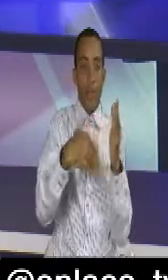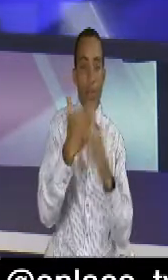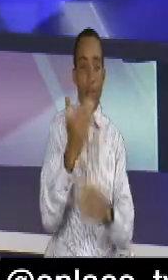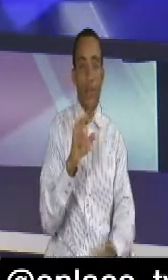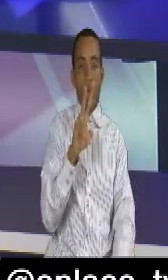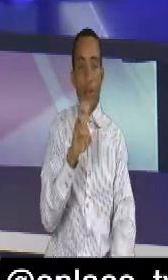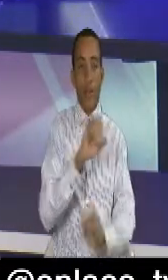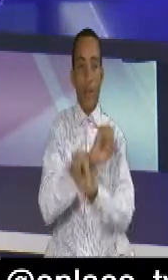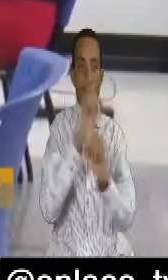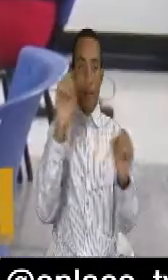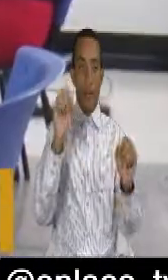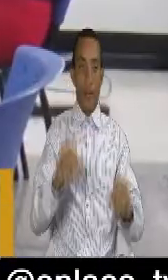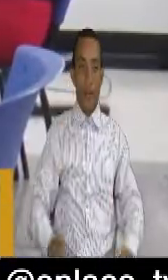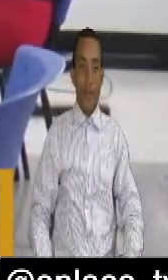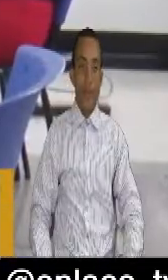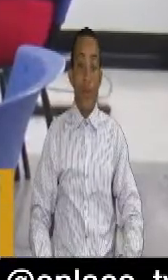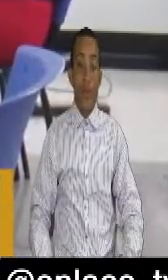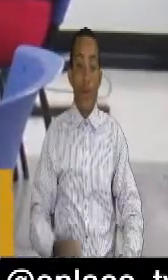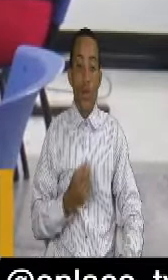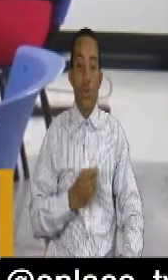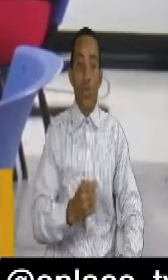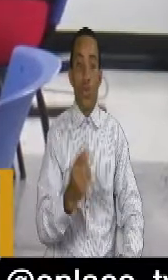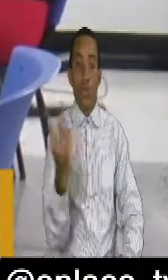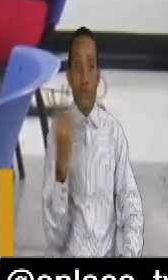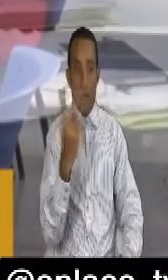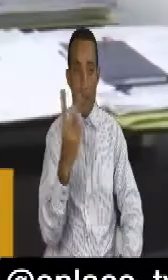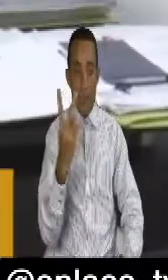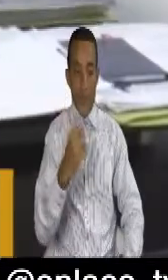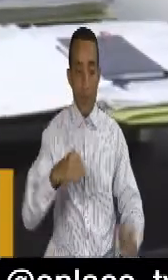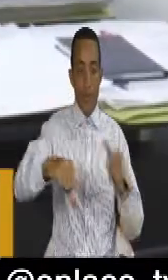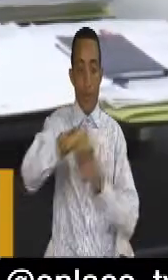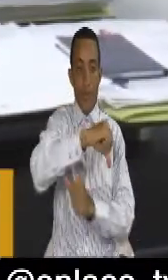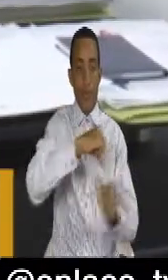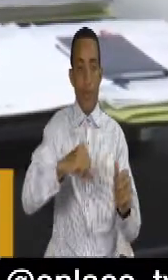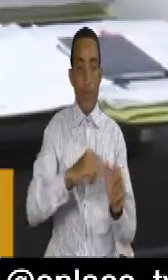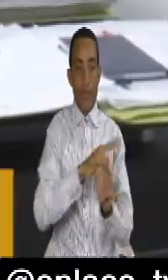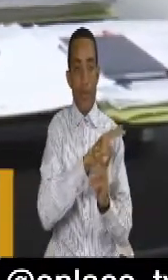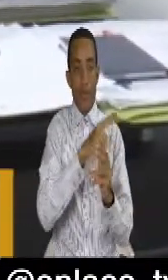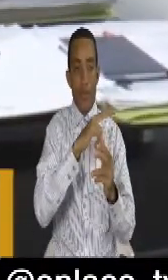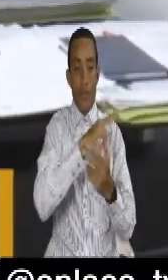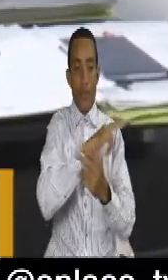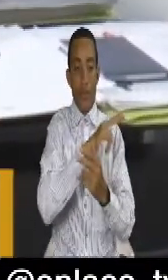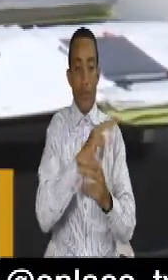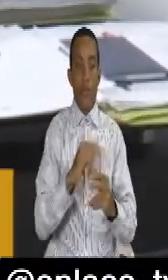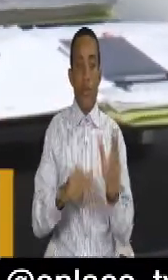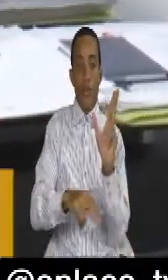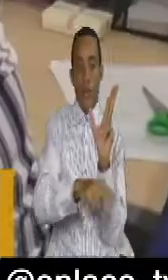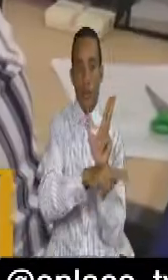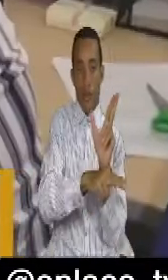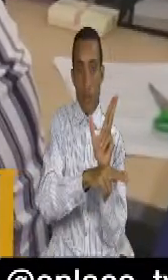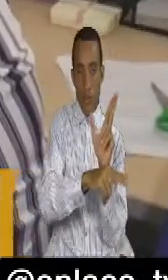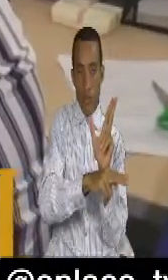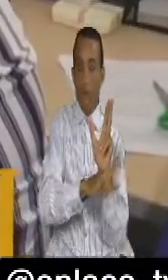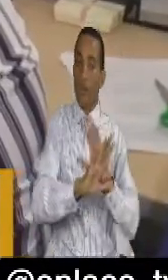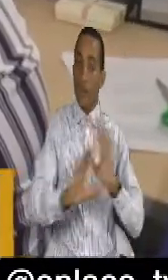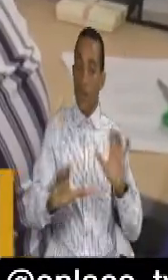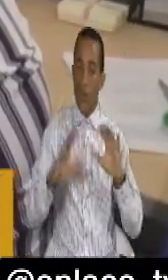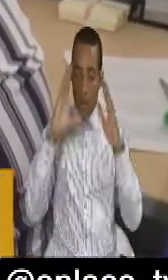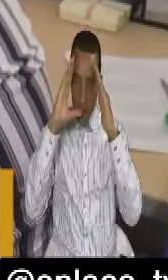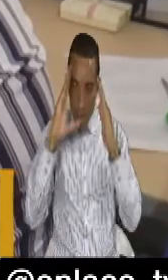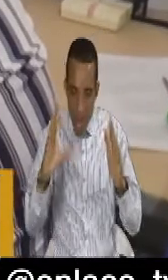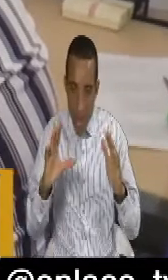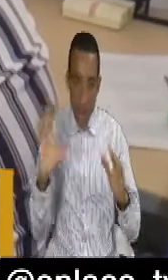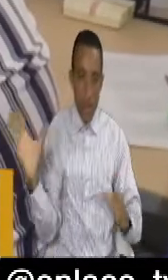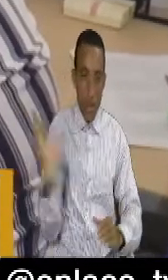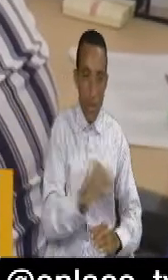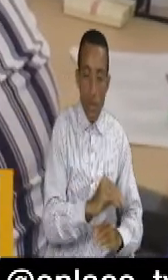mañana. Para este viernes en el Parque Camilo Torres, a partir de las 7 de la mañana, la Personería Municipal realizará una jornada especial de atención a usuarios de la